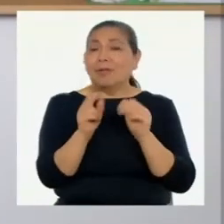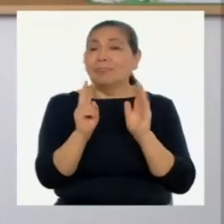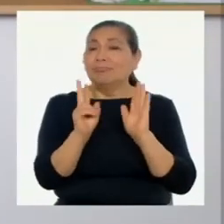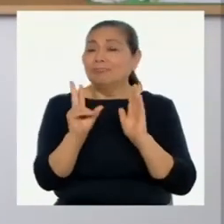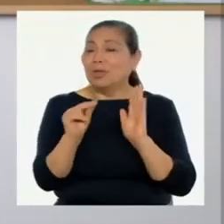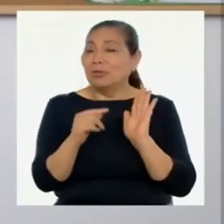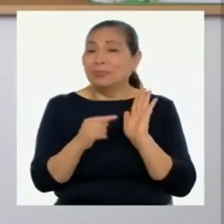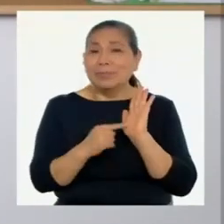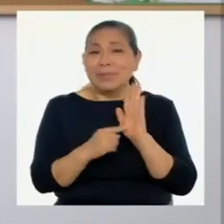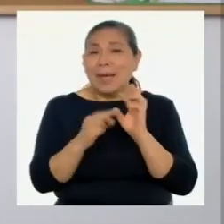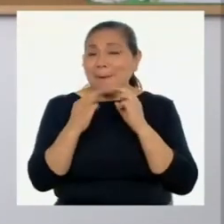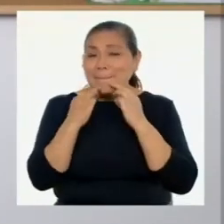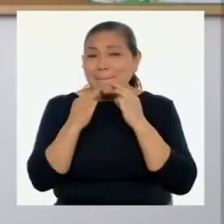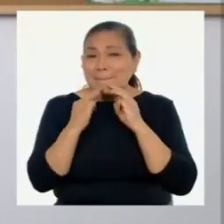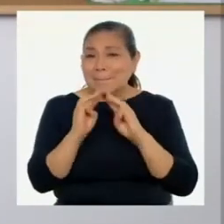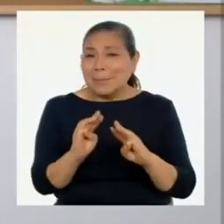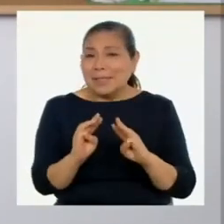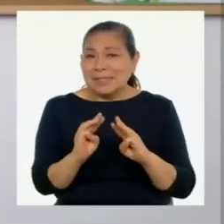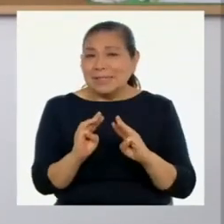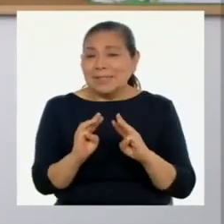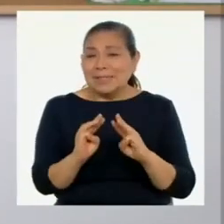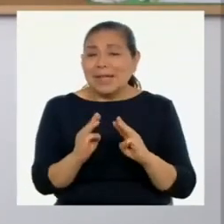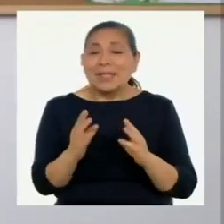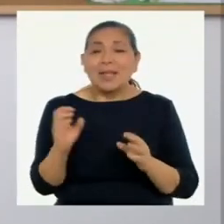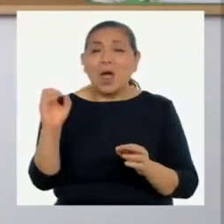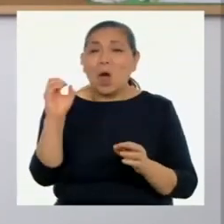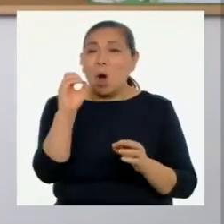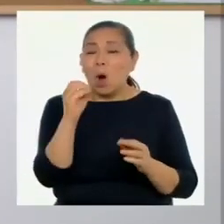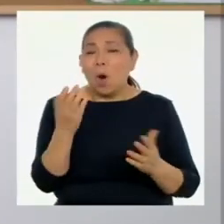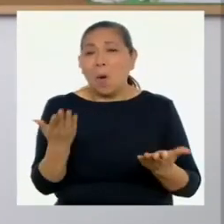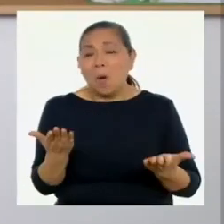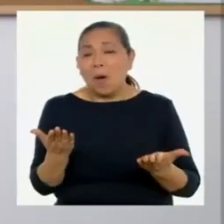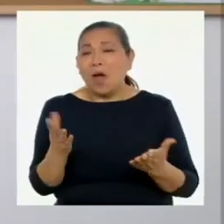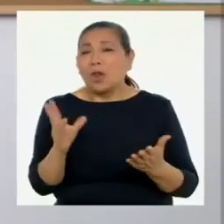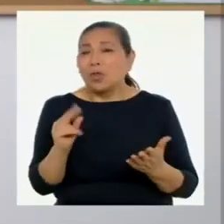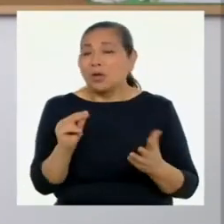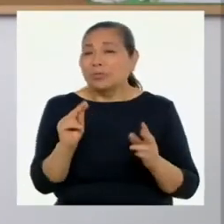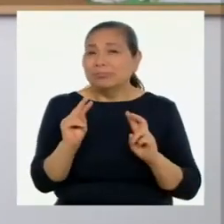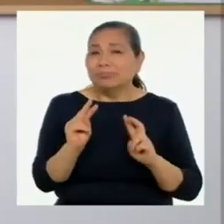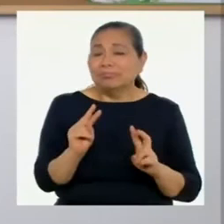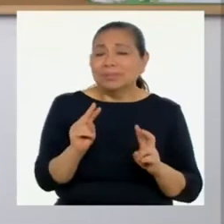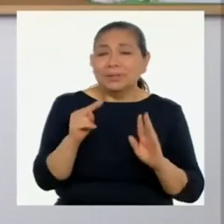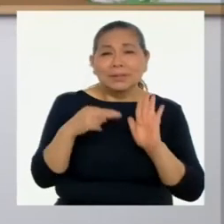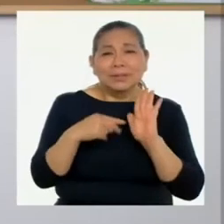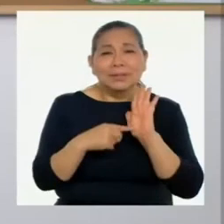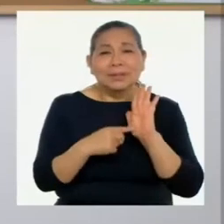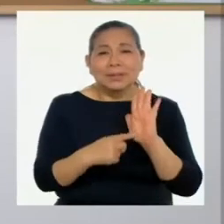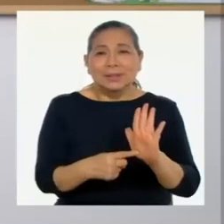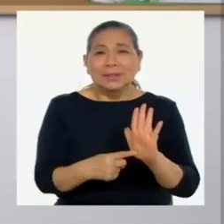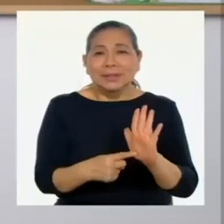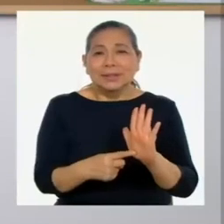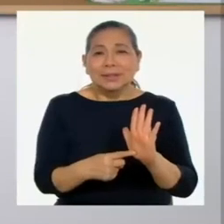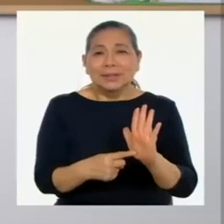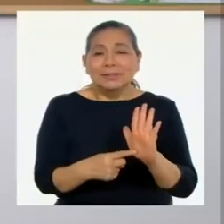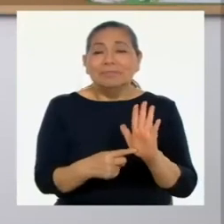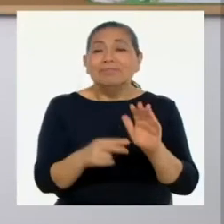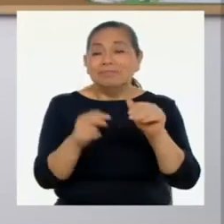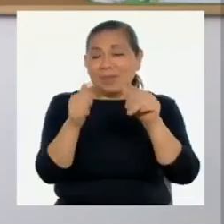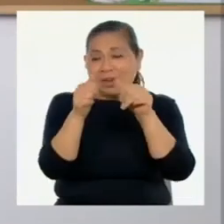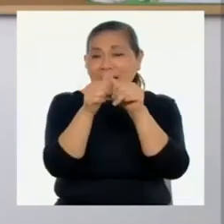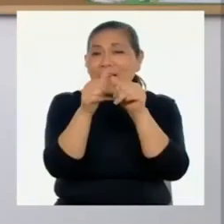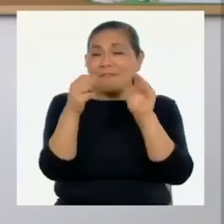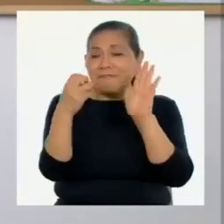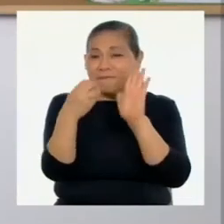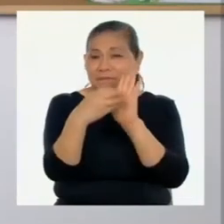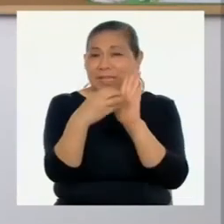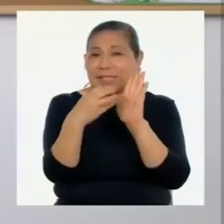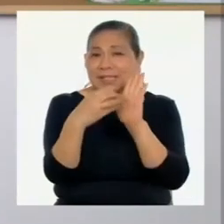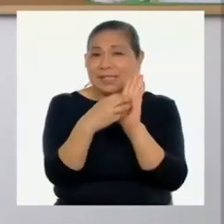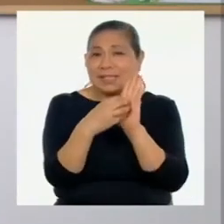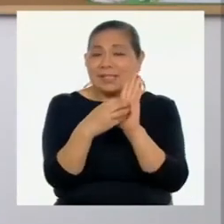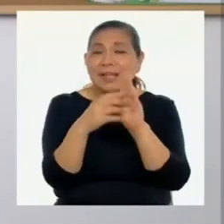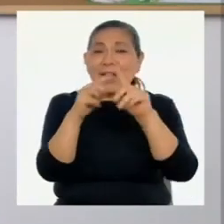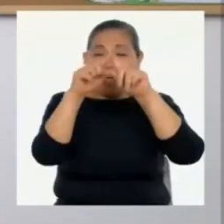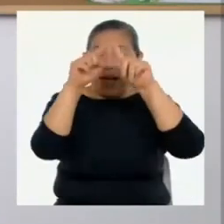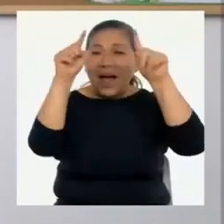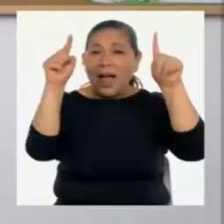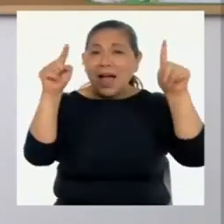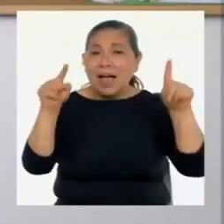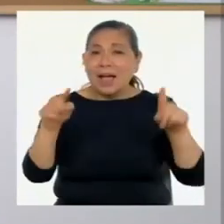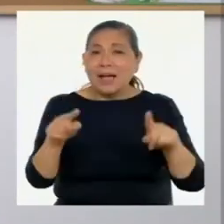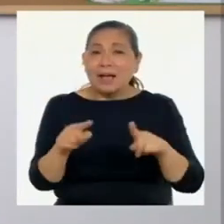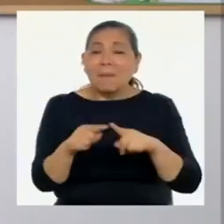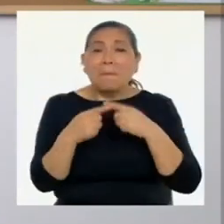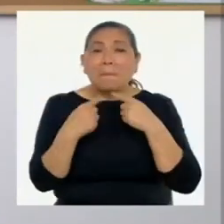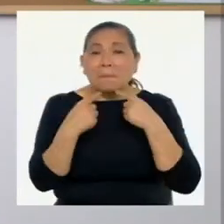no refleje el mensaje o el mensaje no se vea reflejado en la imagen y nuestro